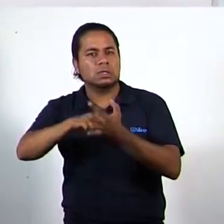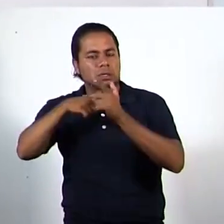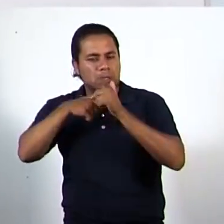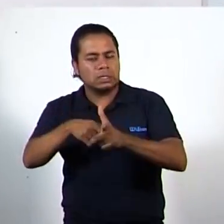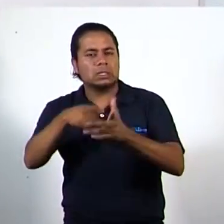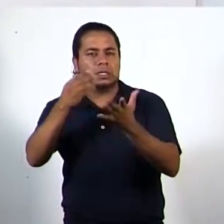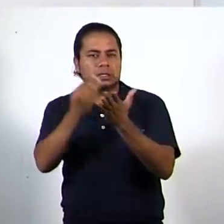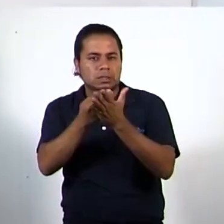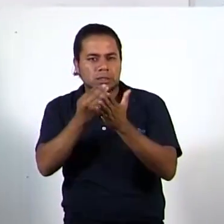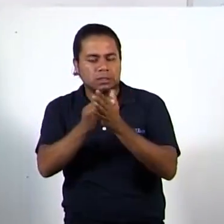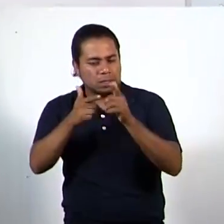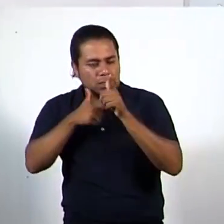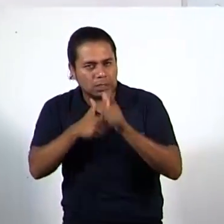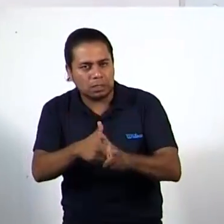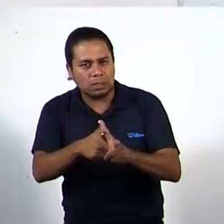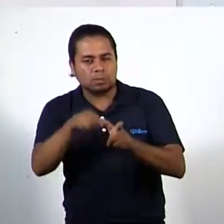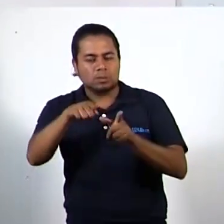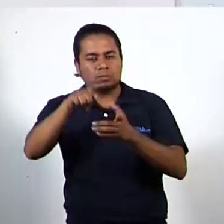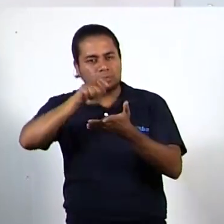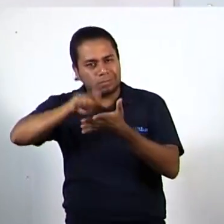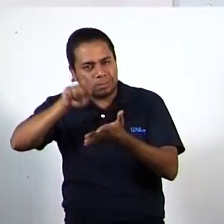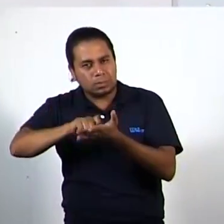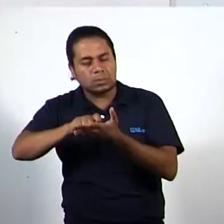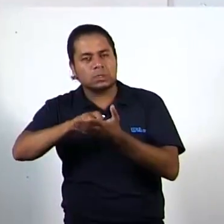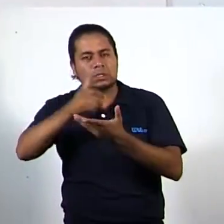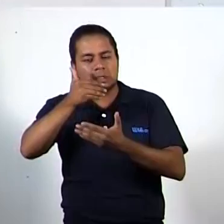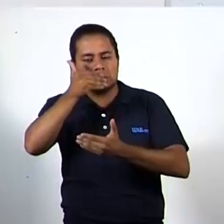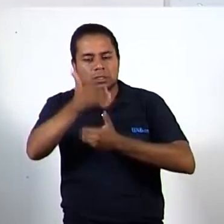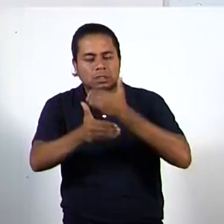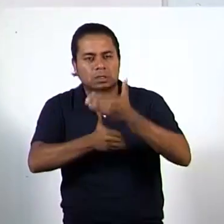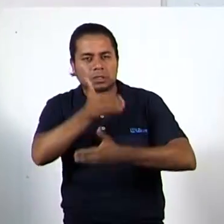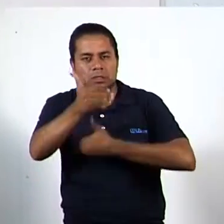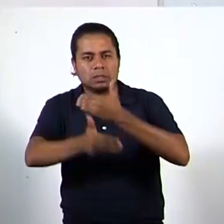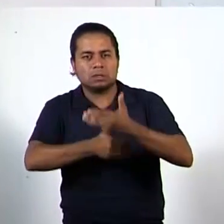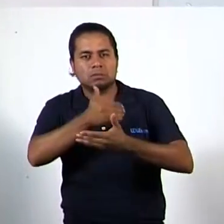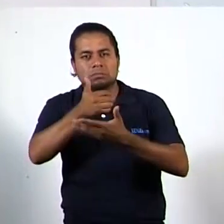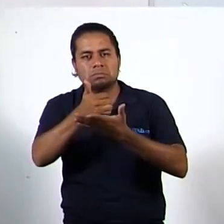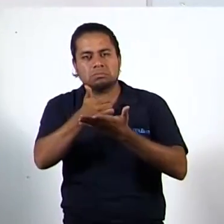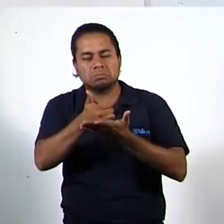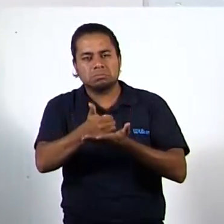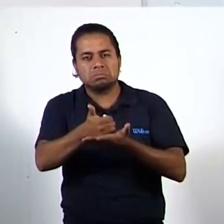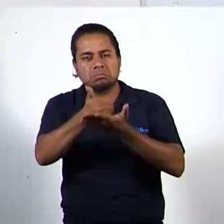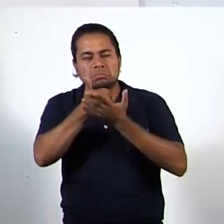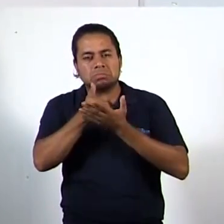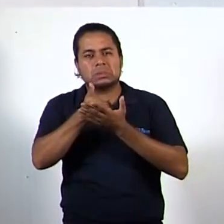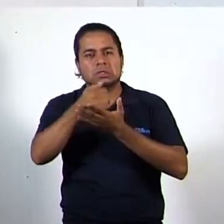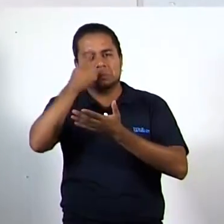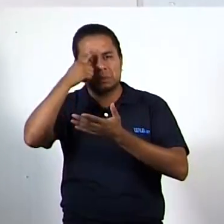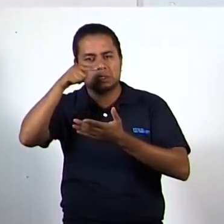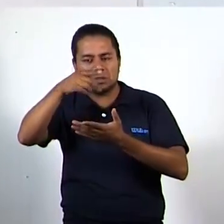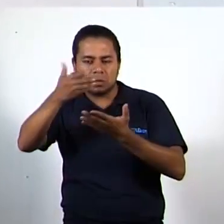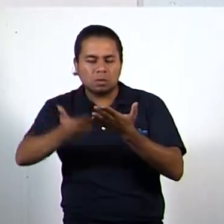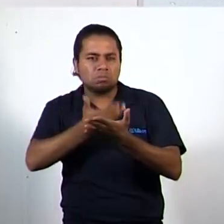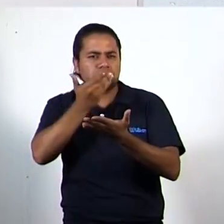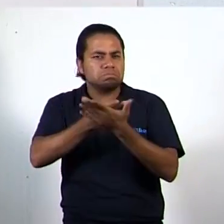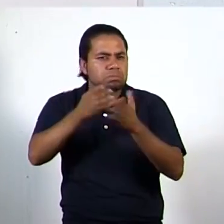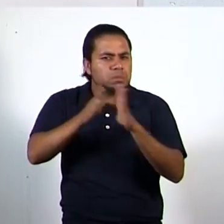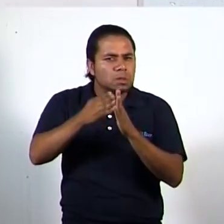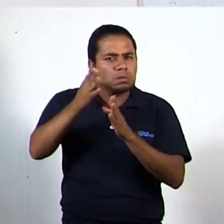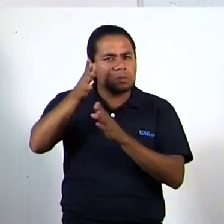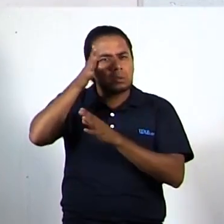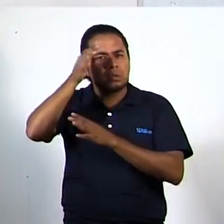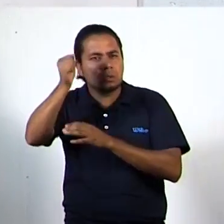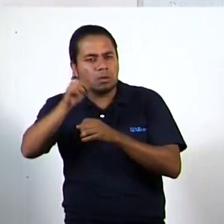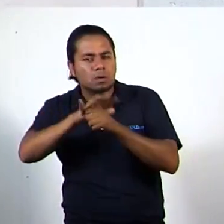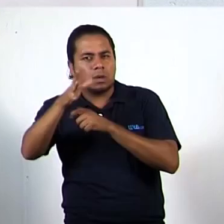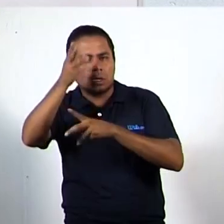una secuencia en la cual te va a ayudar mucho para que estés promoviendo tus aprendizajes tú mismo. Espero que